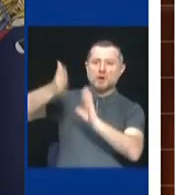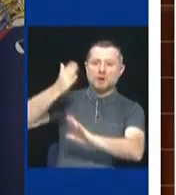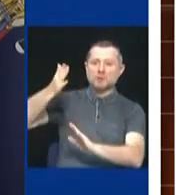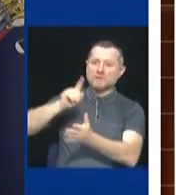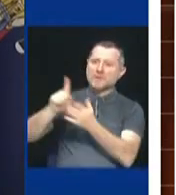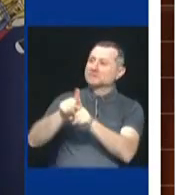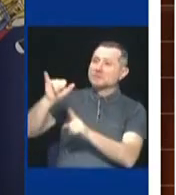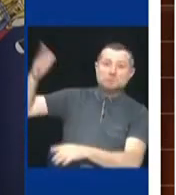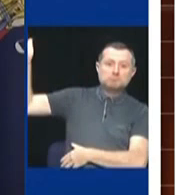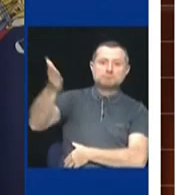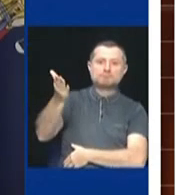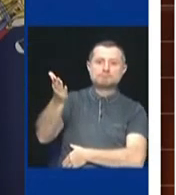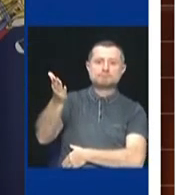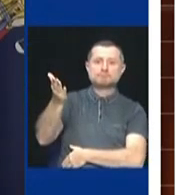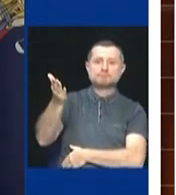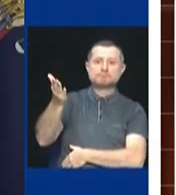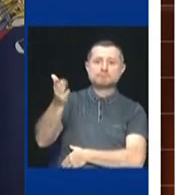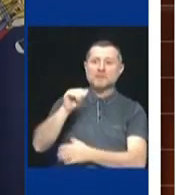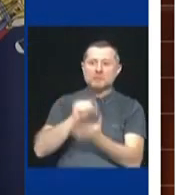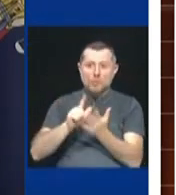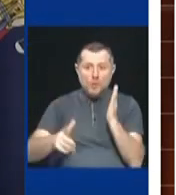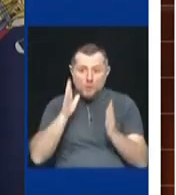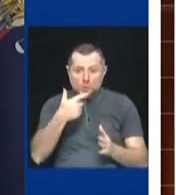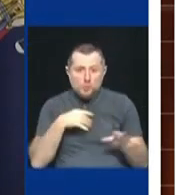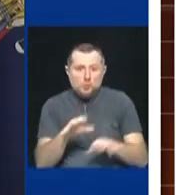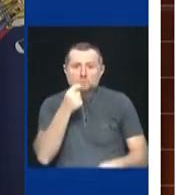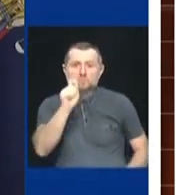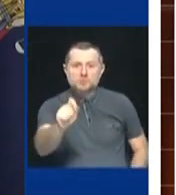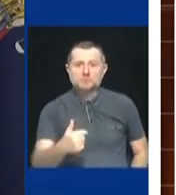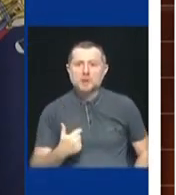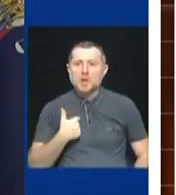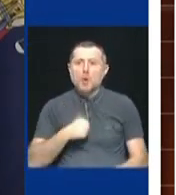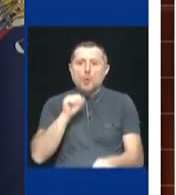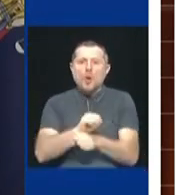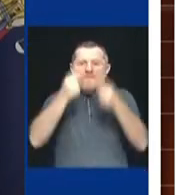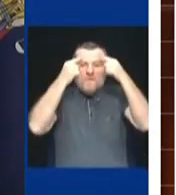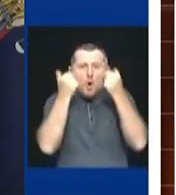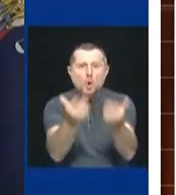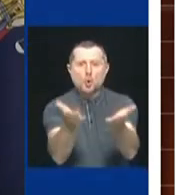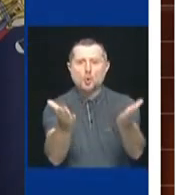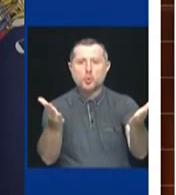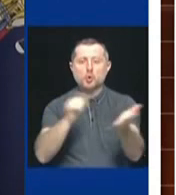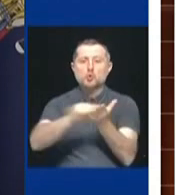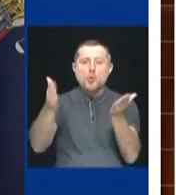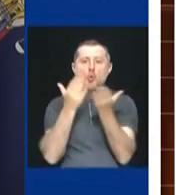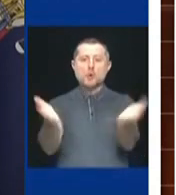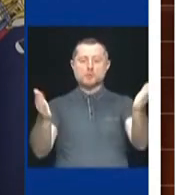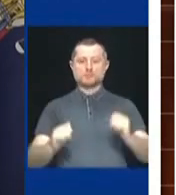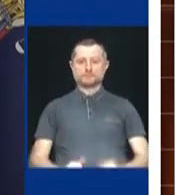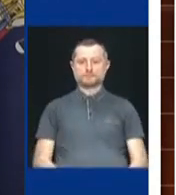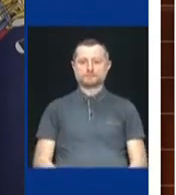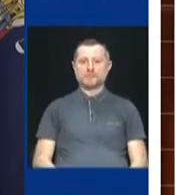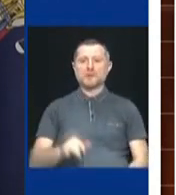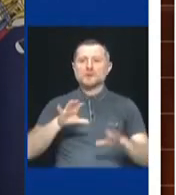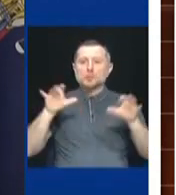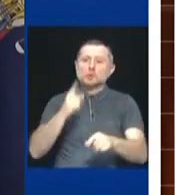declararon al final. Mamacita. Y entonces por eso fue que se le cayó la casa a Andrew Cuomo y tuvo que dimitir rápidamente. Pero como no tenemos